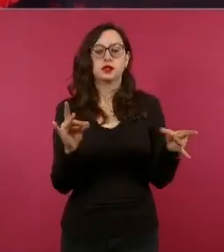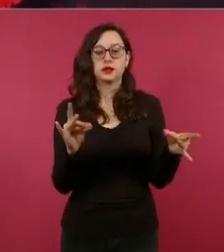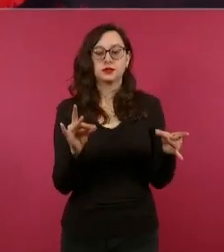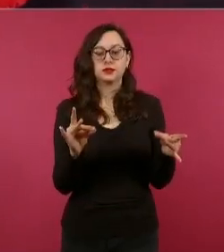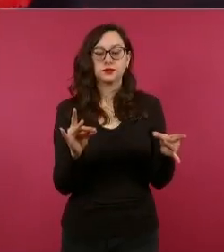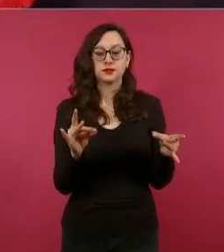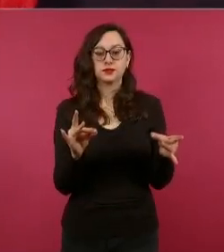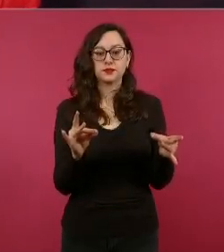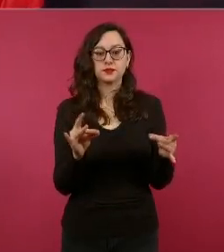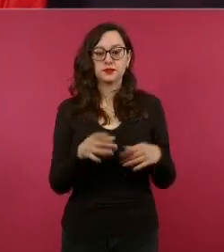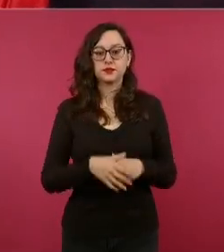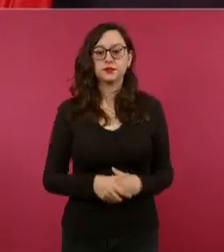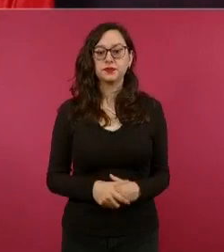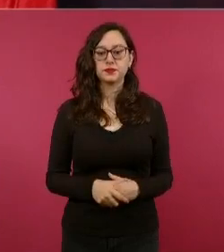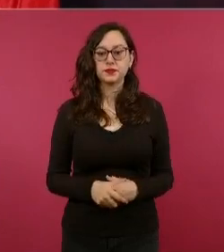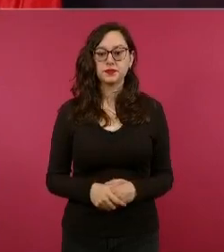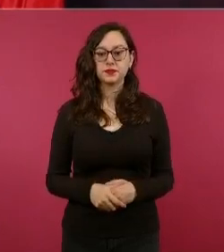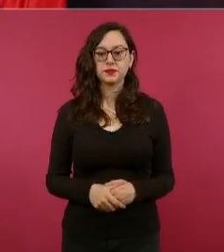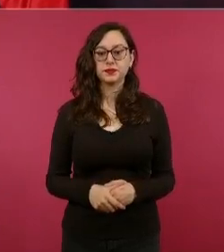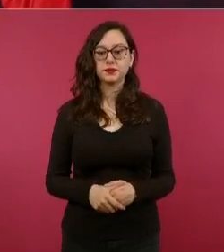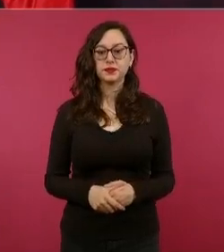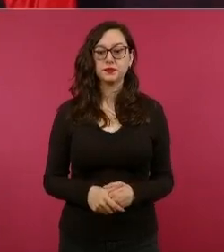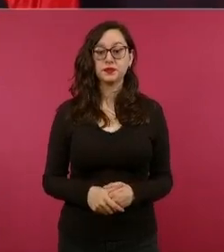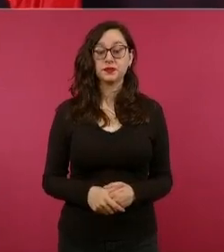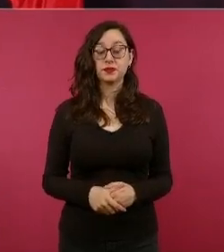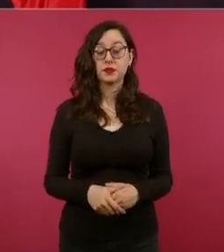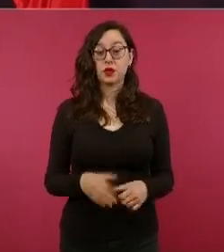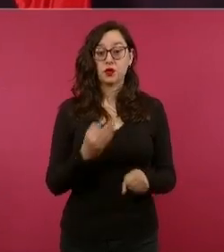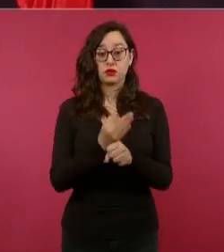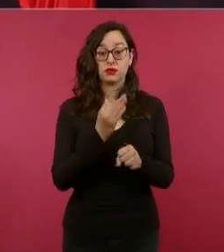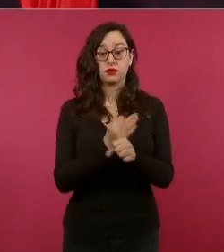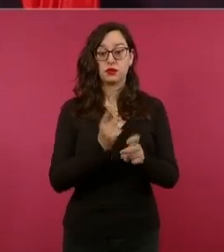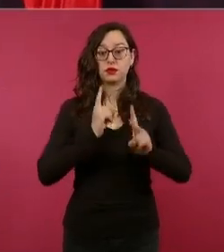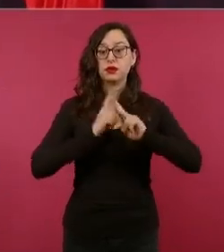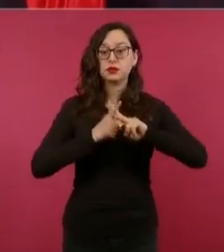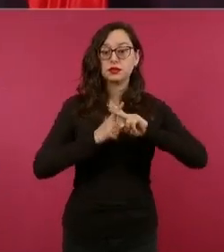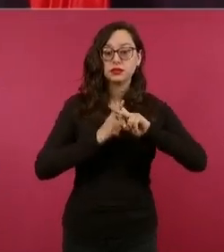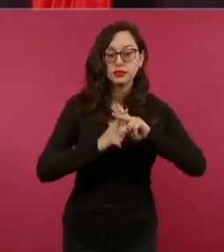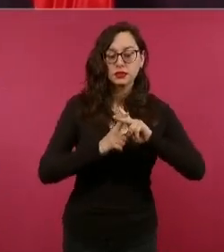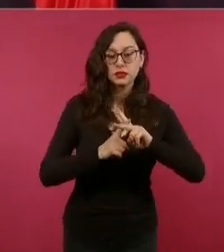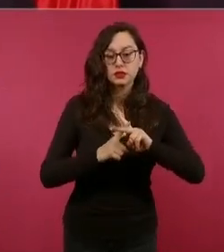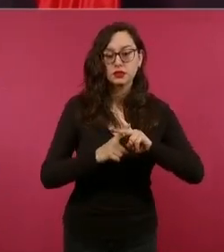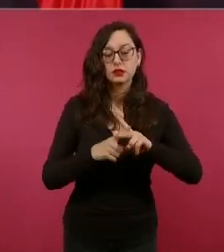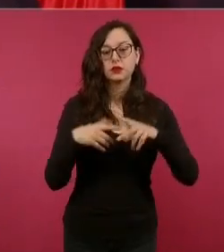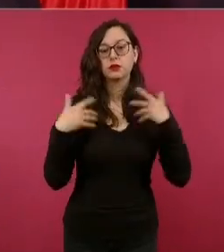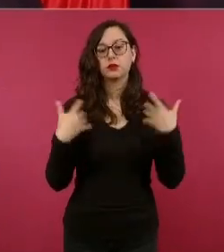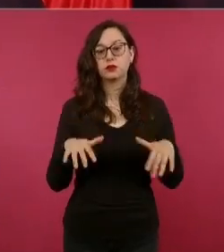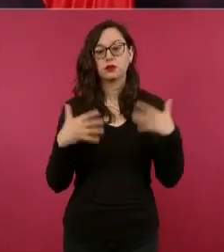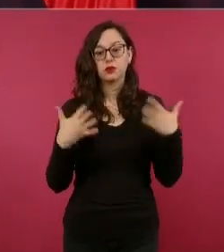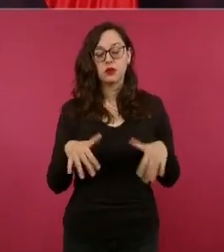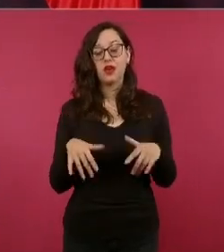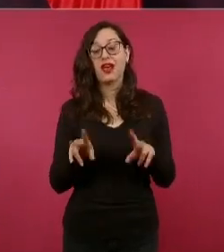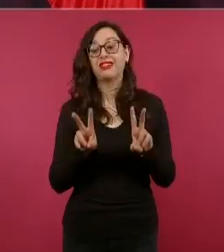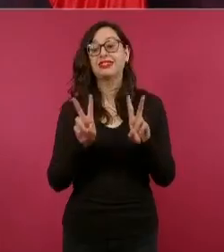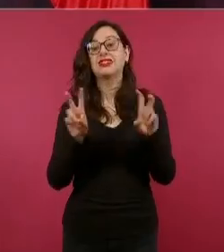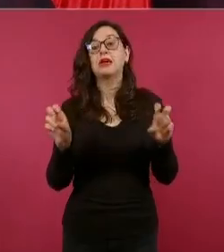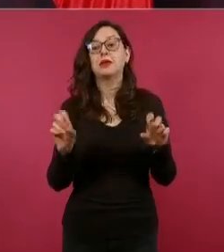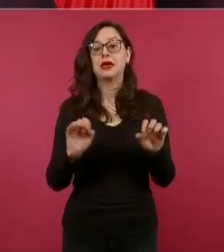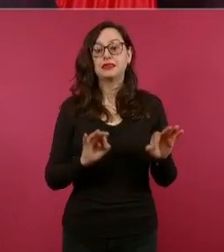tenemos una cifra récord en empleos.